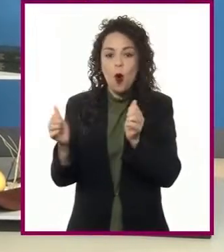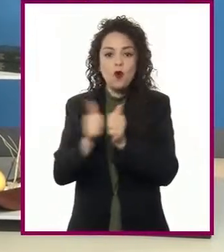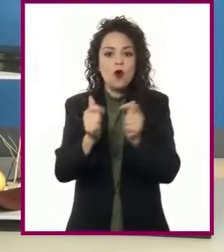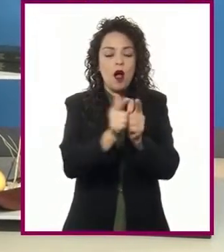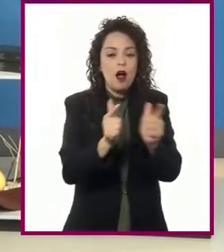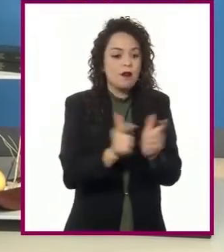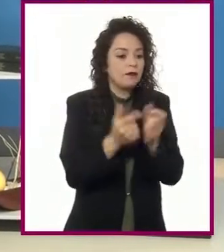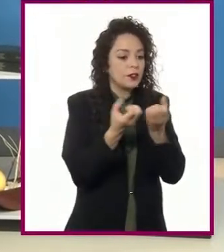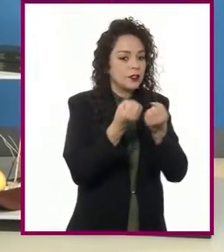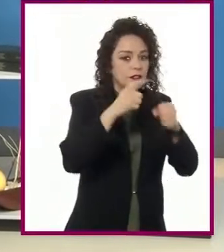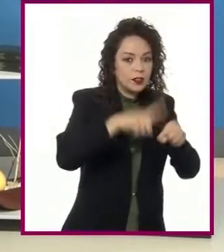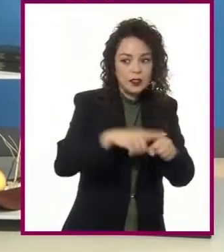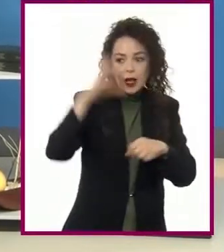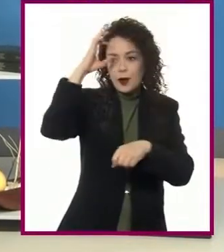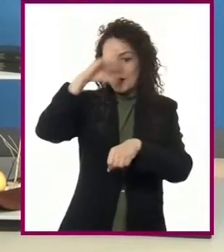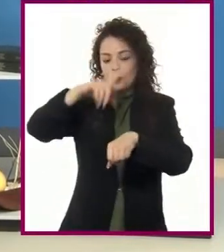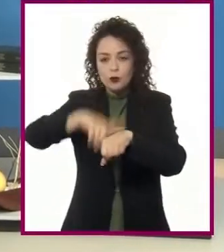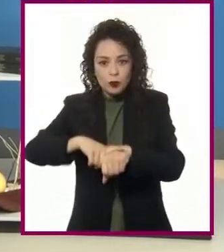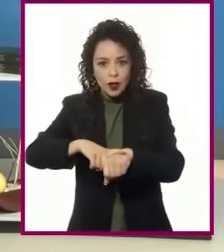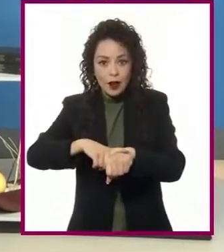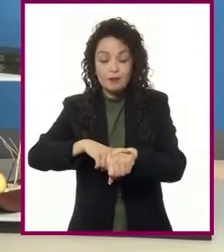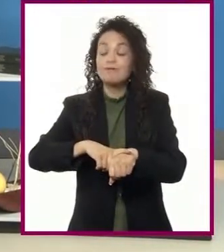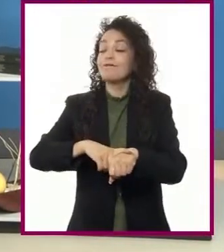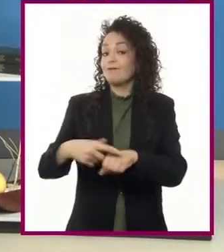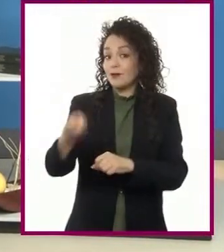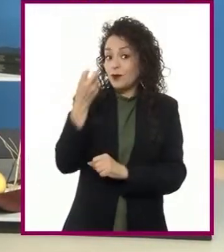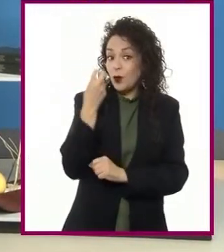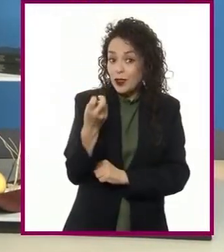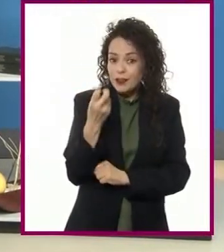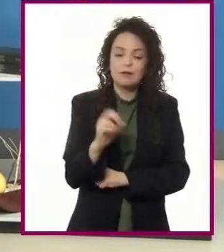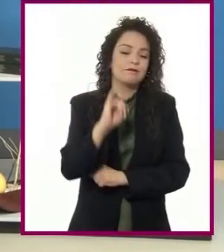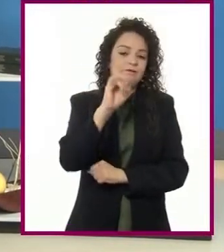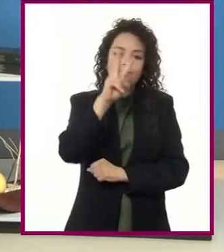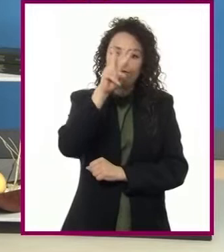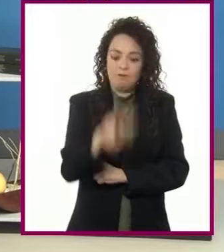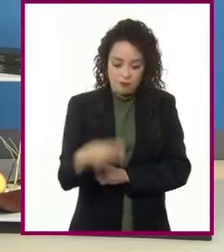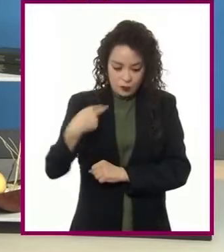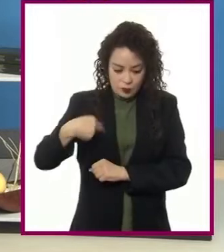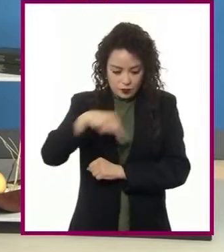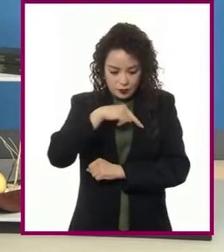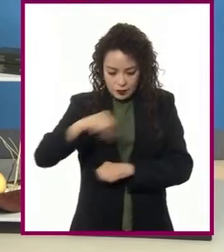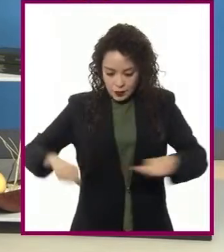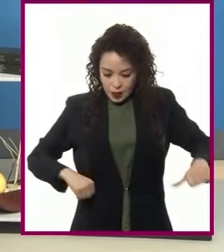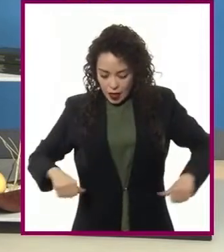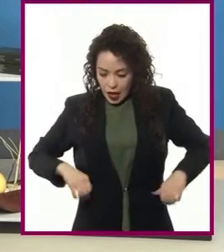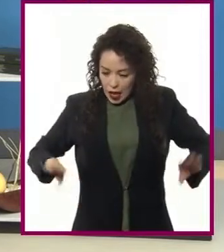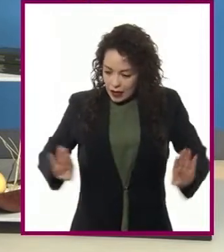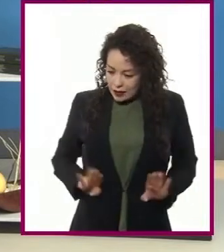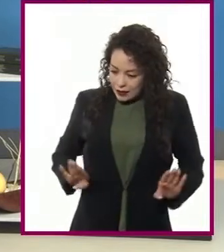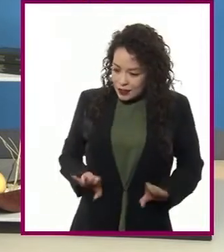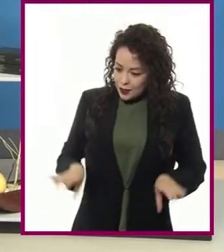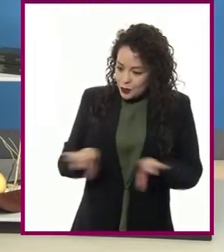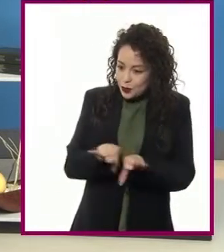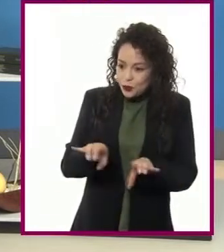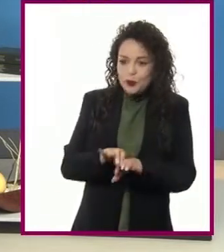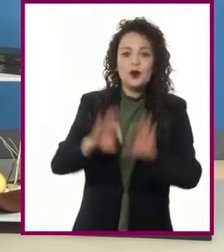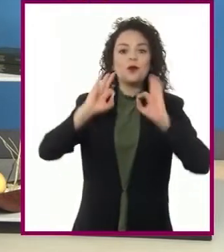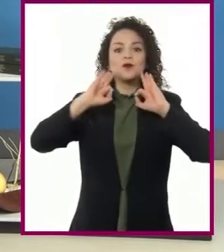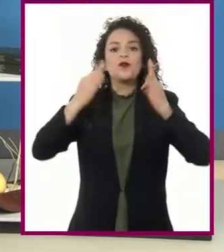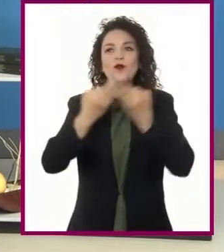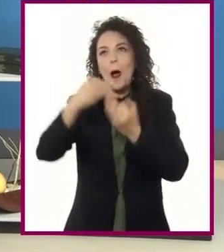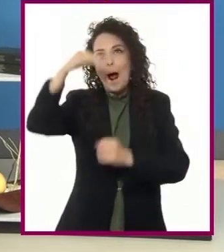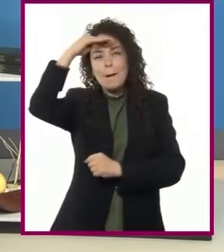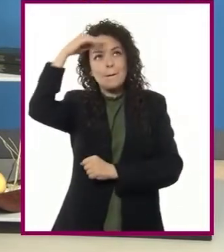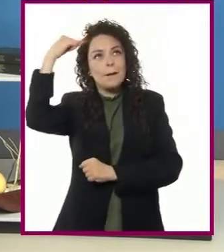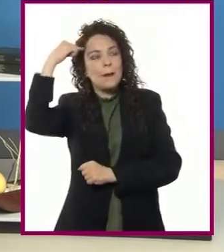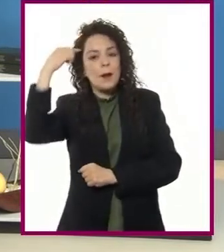y de integración, lo que influye definitivamente en nuestros comportamientos, formas de pensar, creencias y hasta en